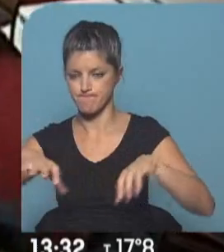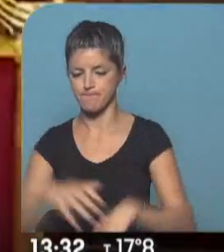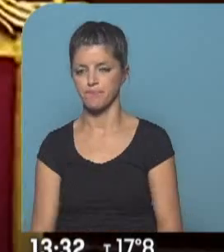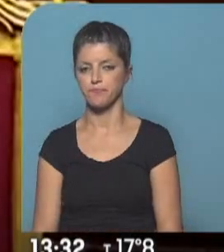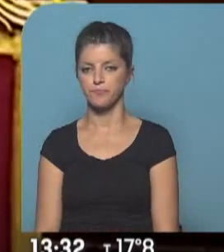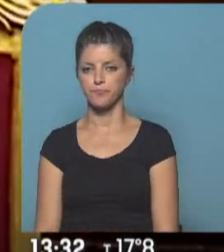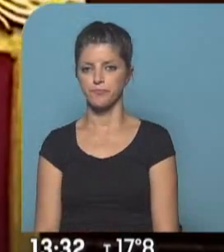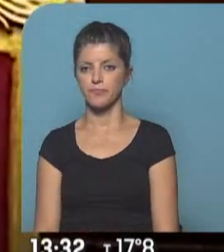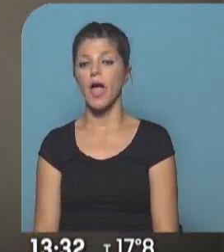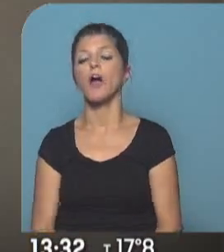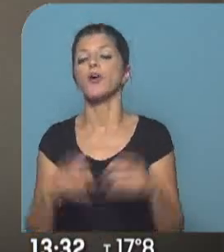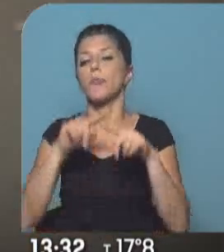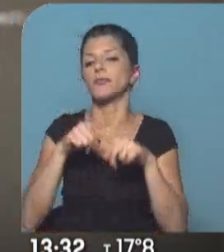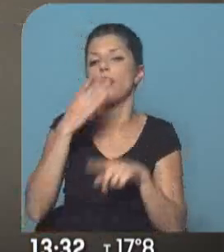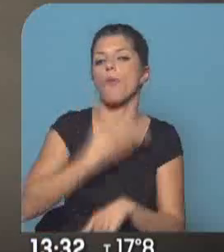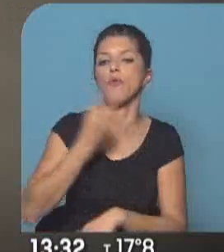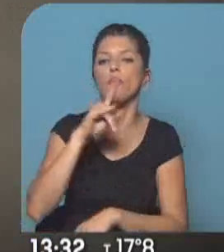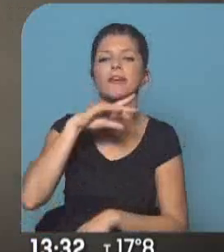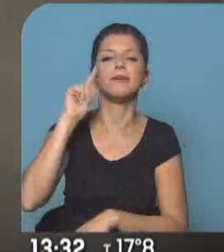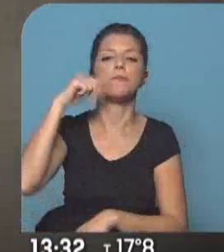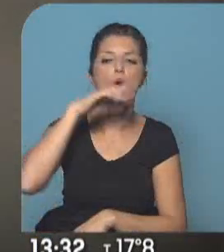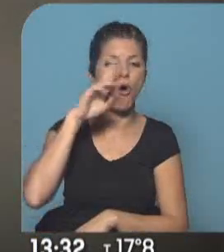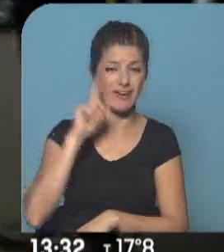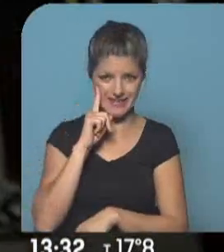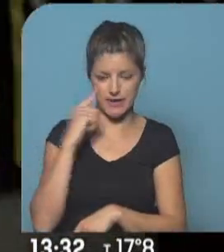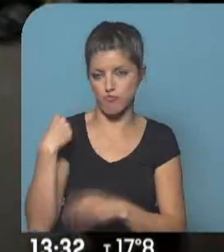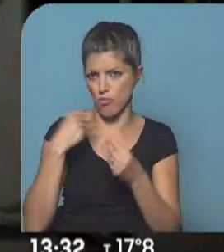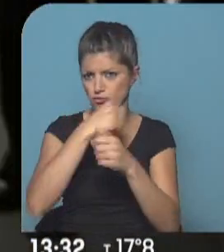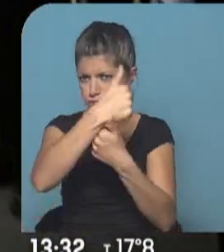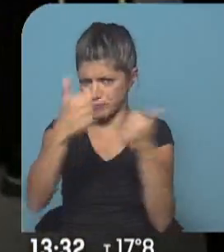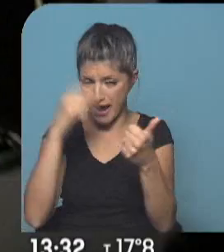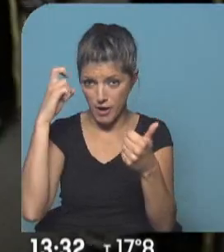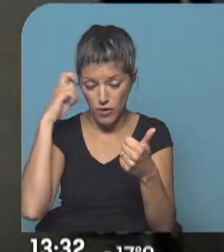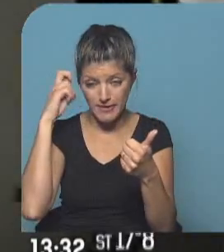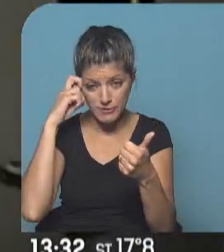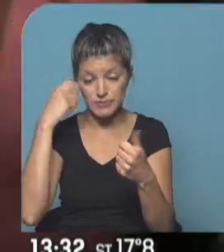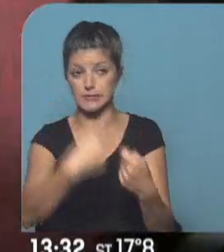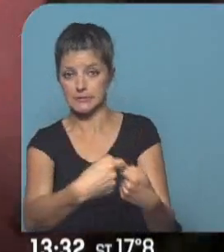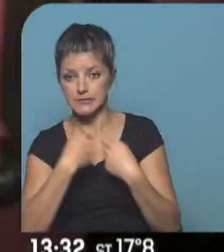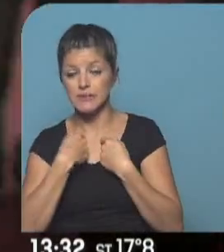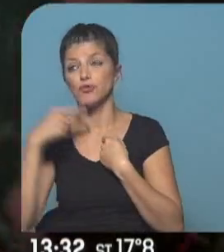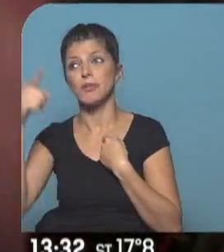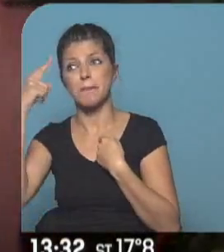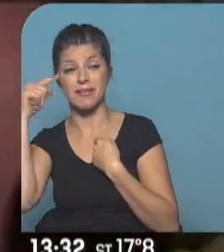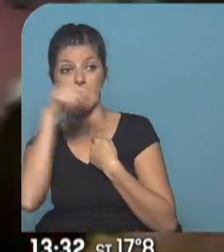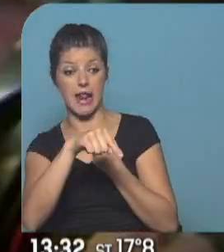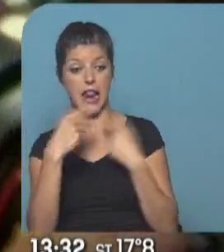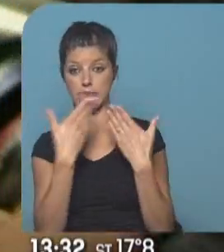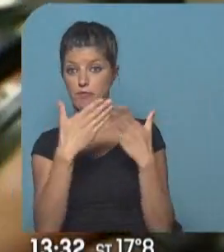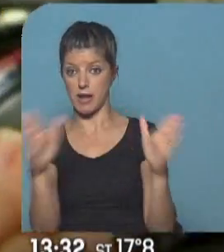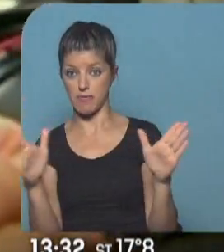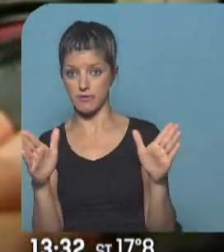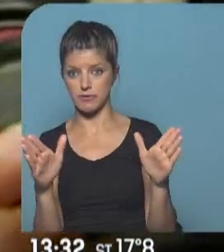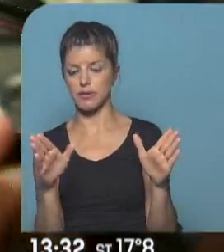Presionado por el fujimorismo, con mayoría en el Congreso, Kuczynski no descarta usar la excarcelación del dictador por